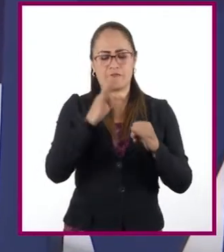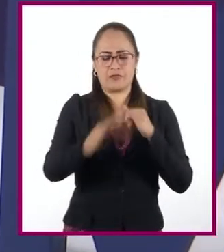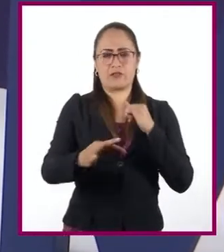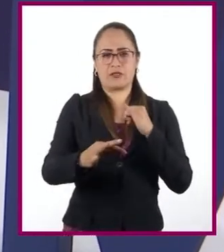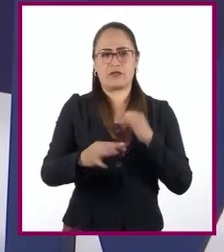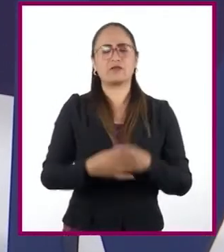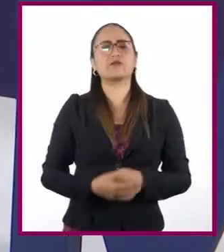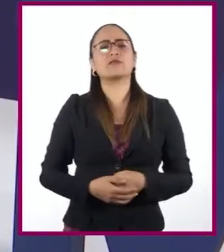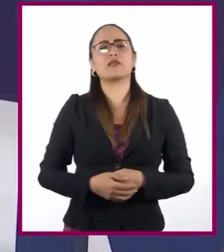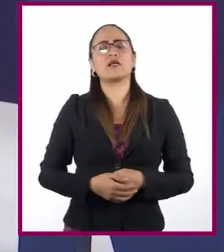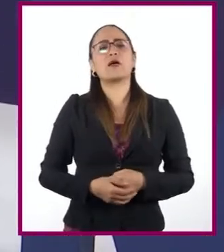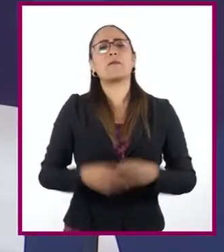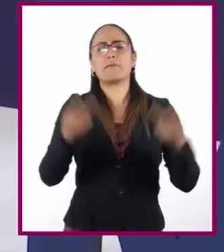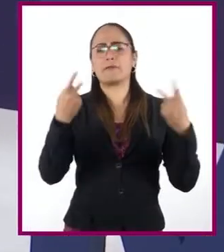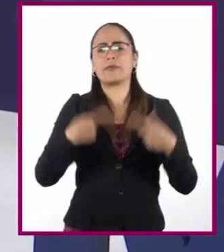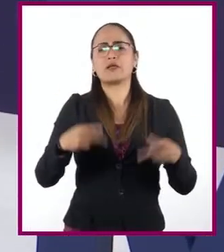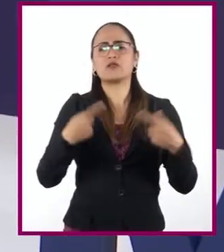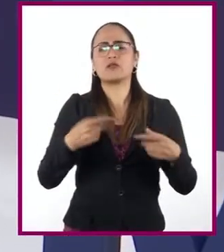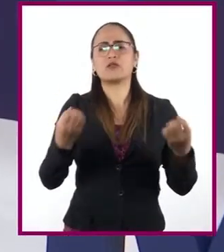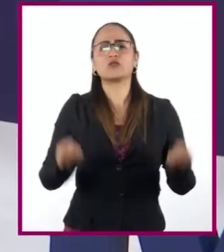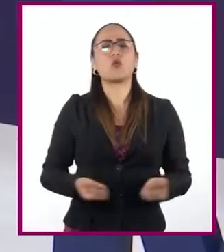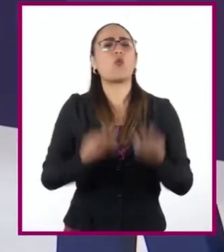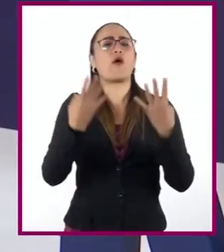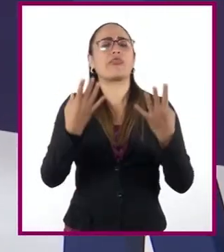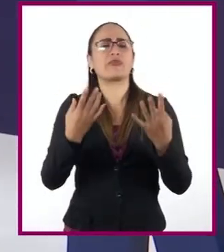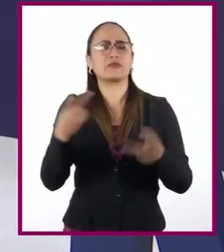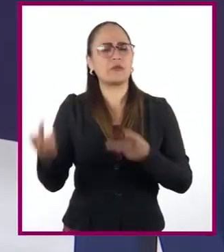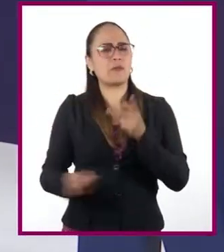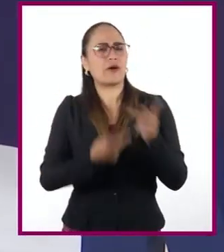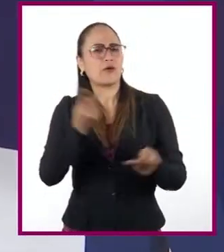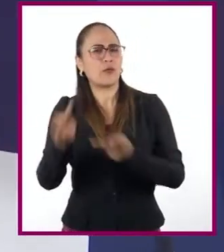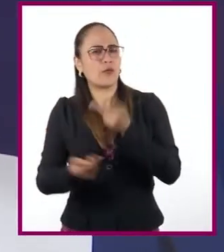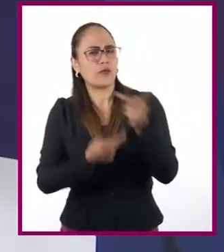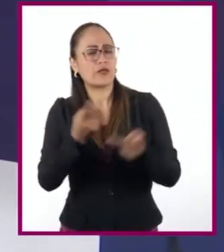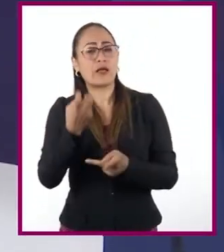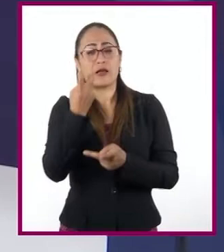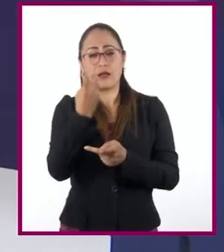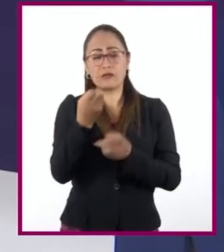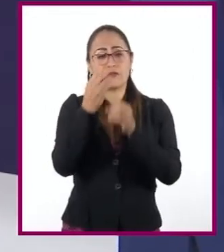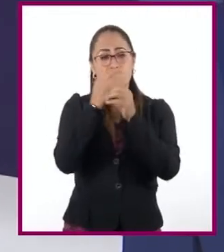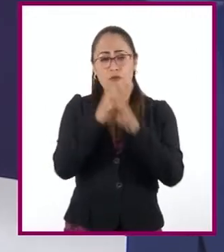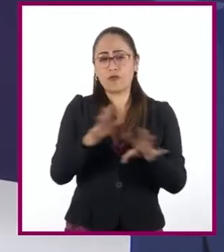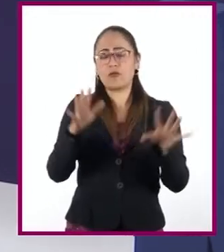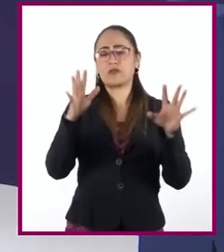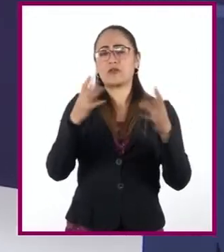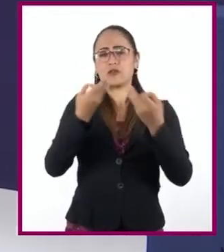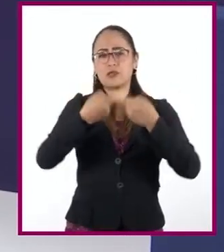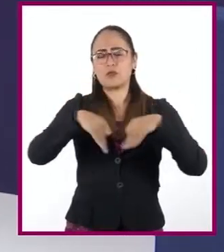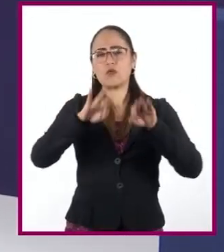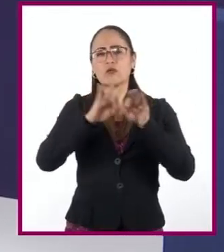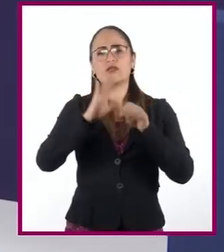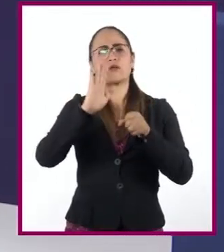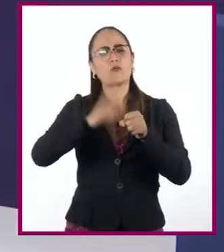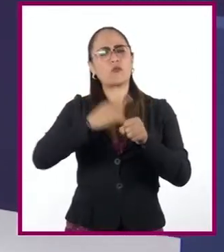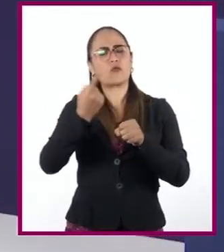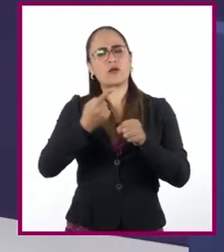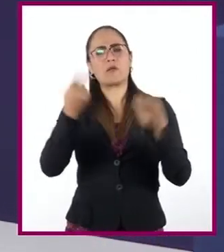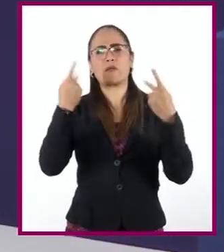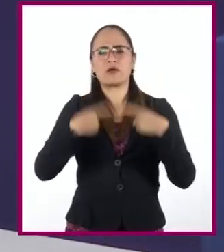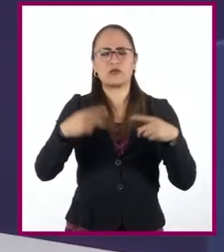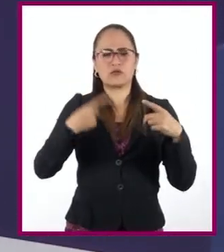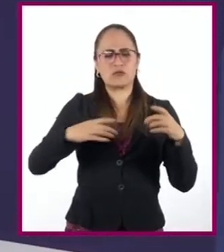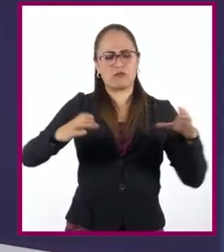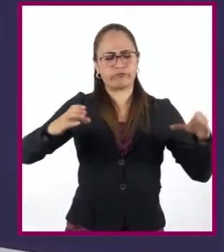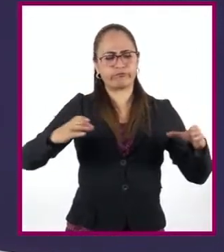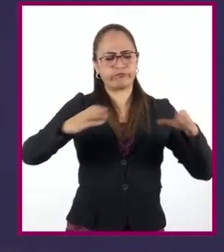se menciona el número de encuestados. Este dato también es muy importante porque es el punto de referencia que se va a